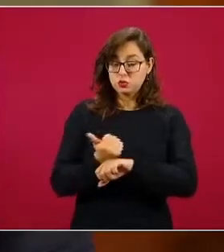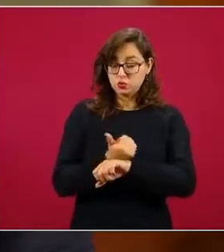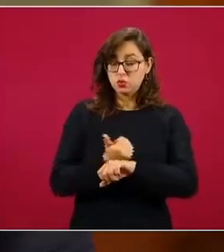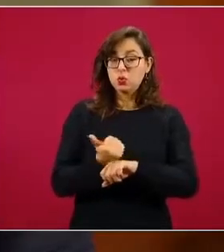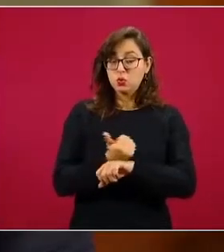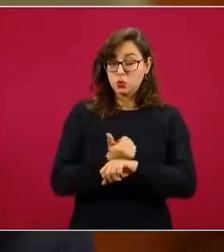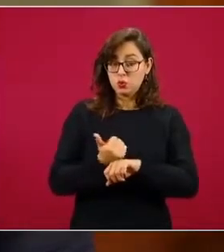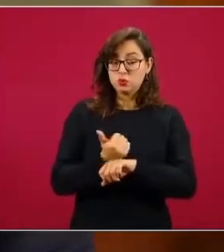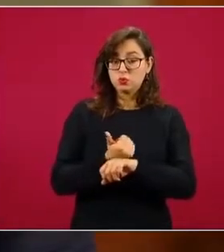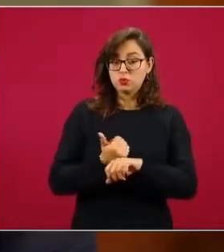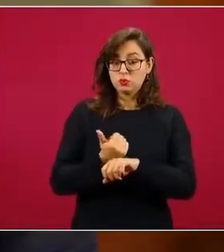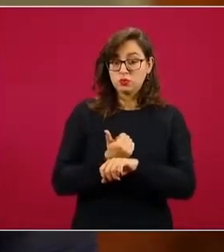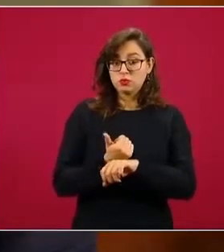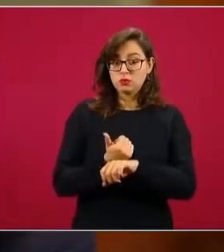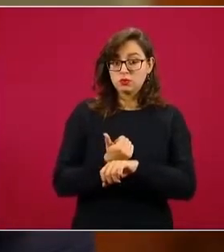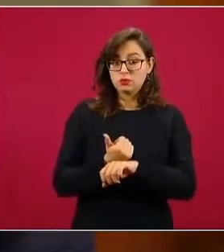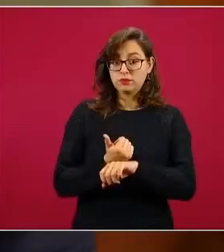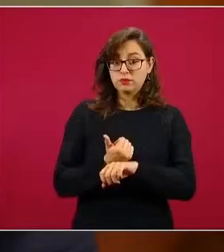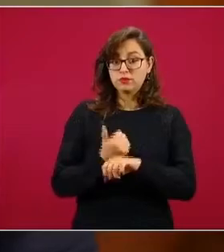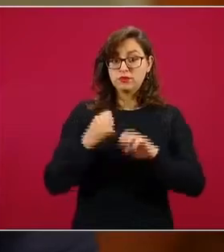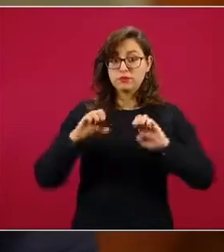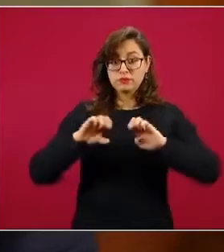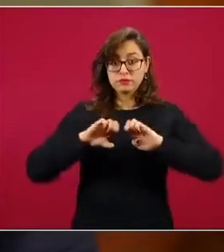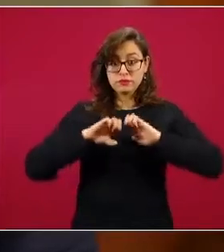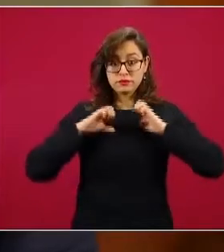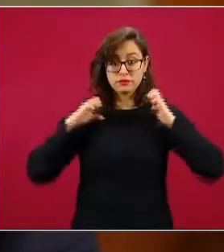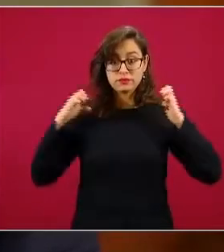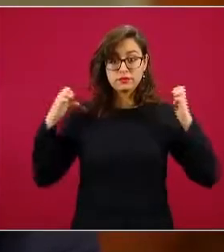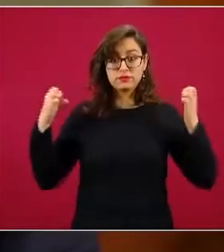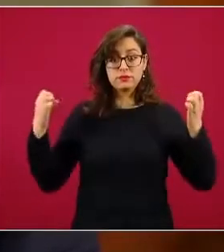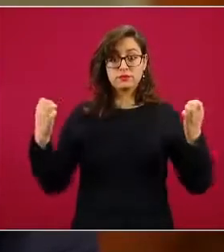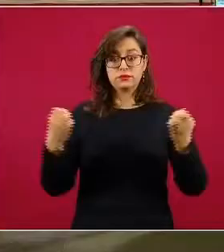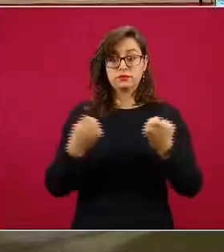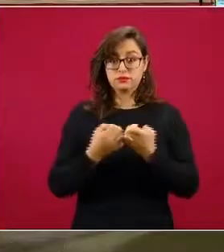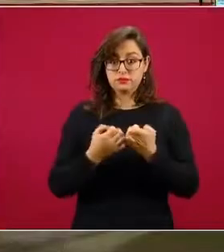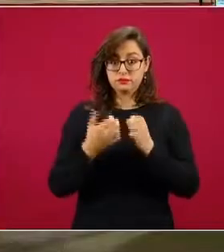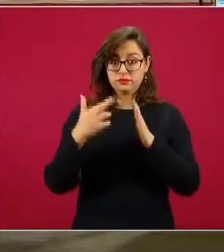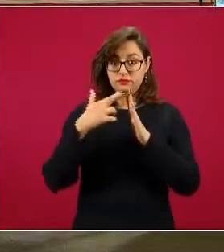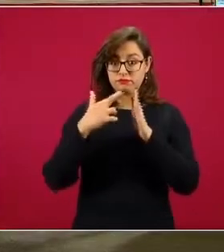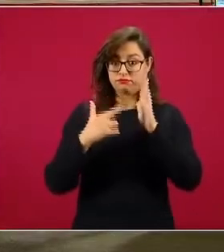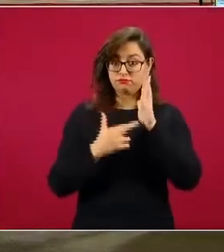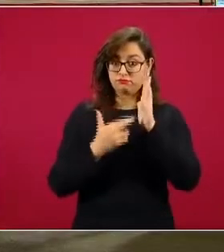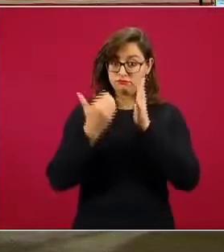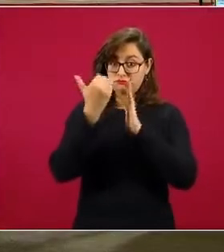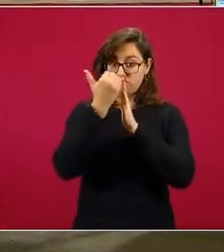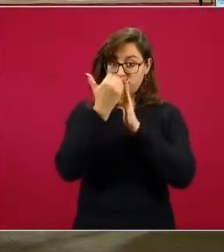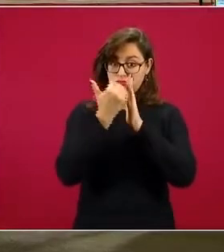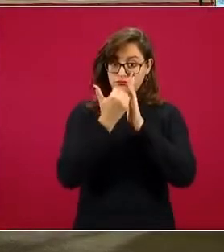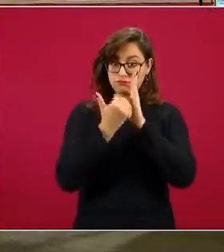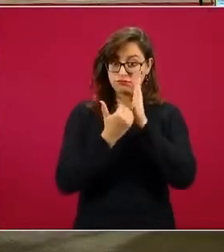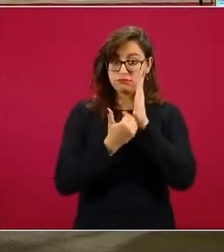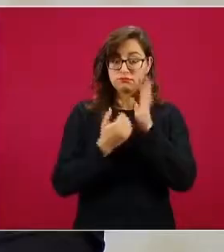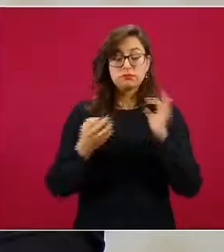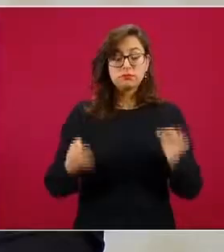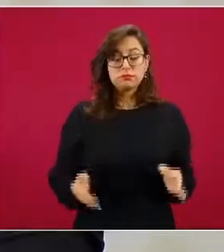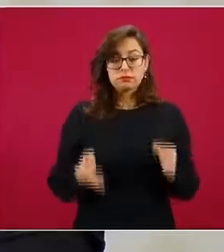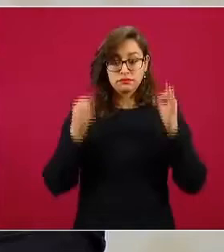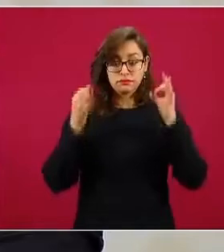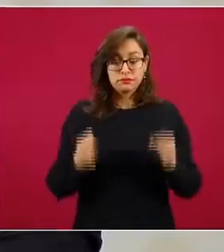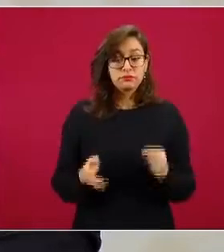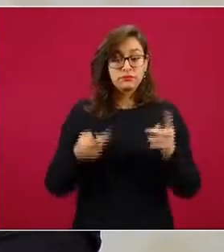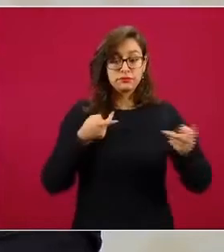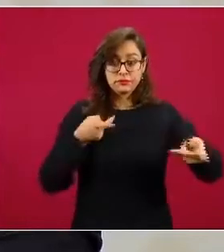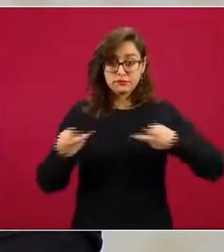¿sí? Que los estadios tengan sus protocolos ya bien